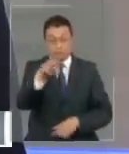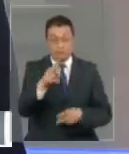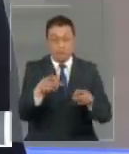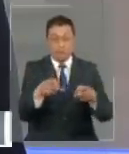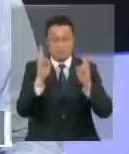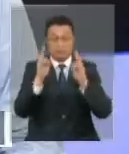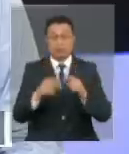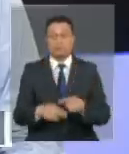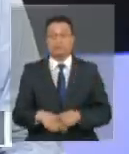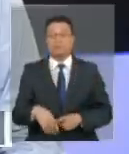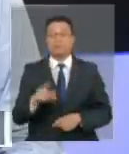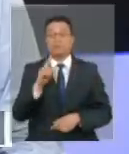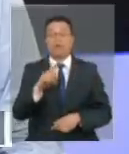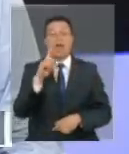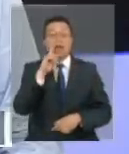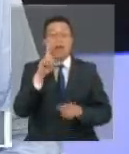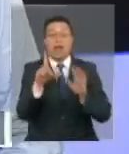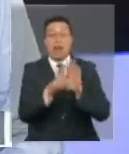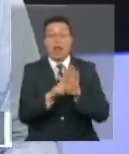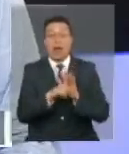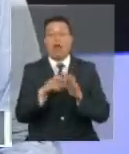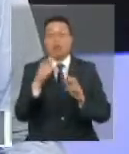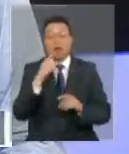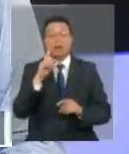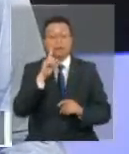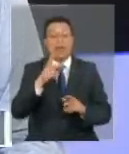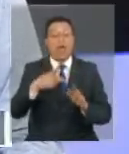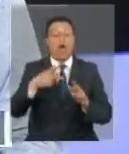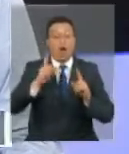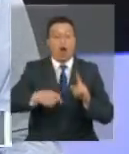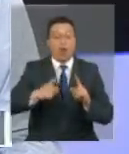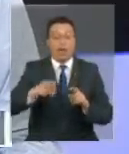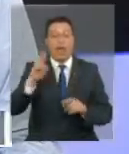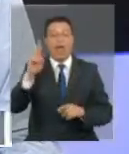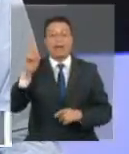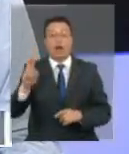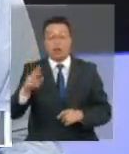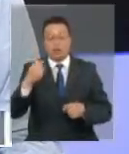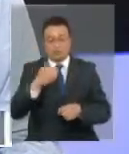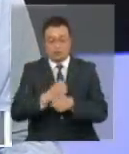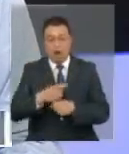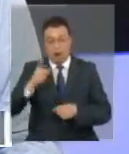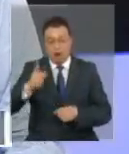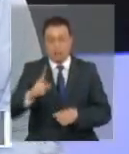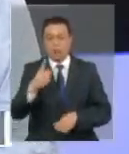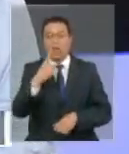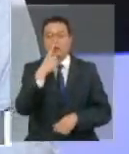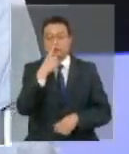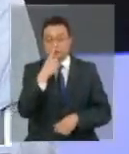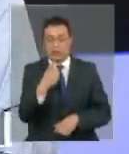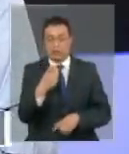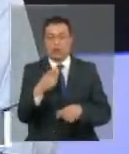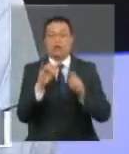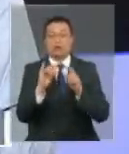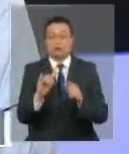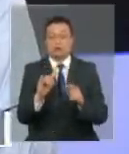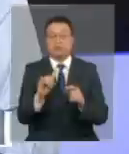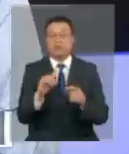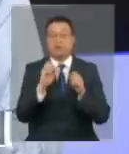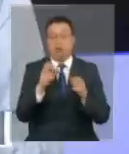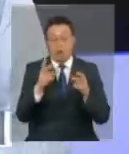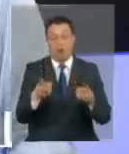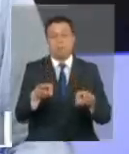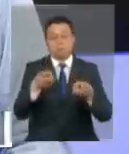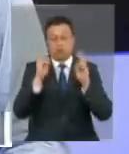permitir? Hubiesen sido ilegales si no hubiesen contado con ordenanza. Y en Recoleta se trabajó una ordenanza de manera seria, por lo tanto se dio